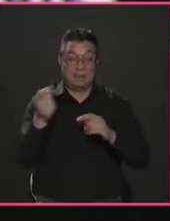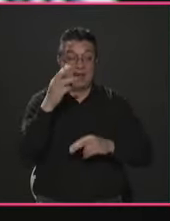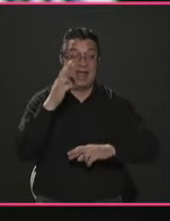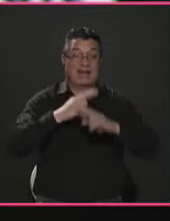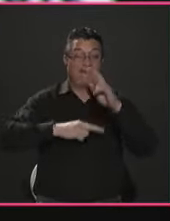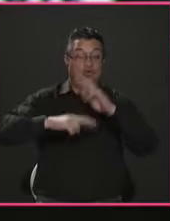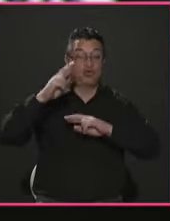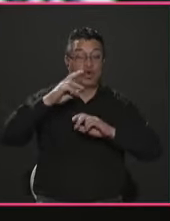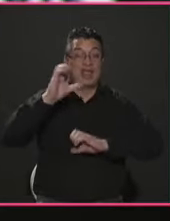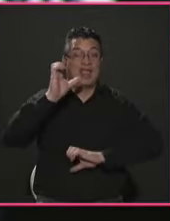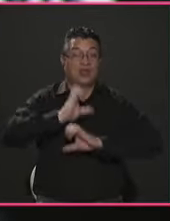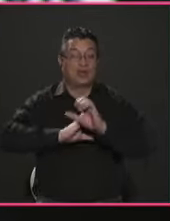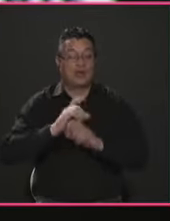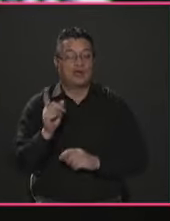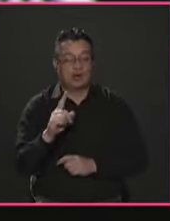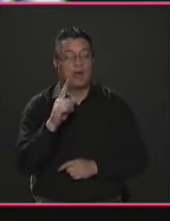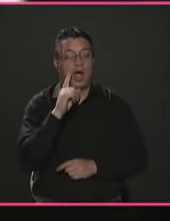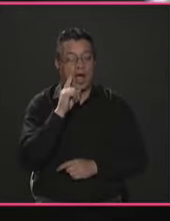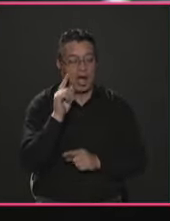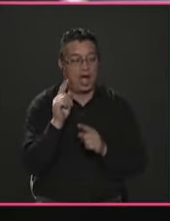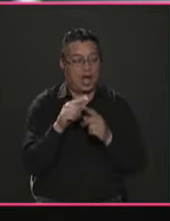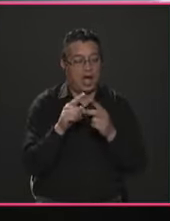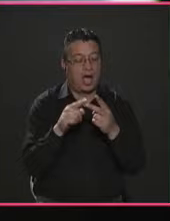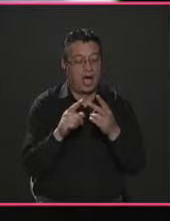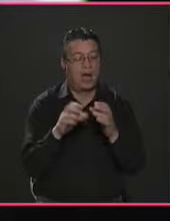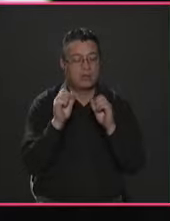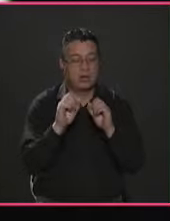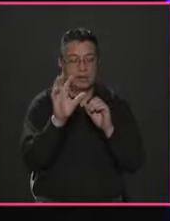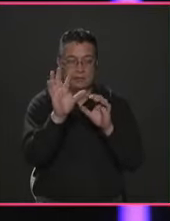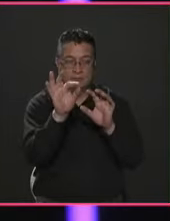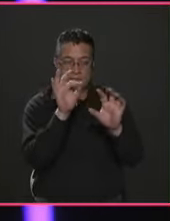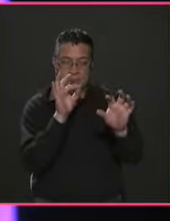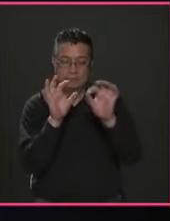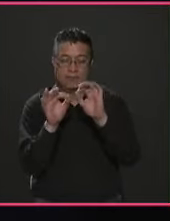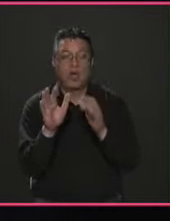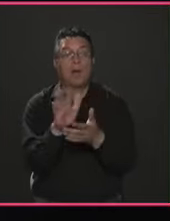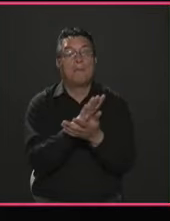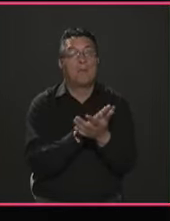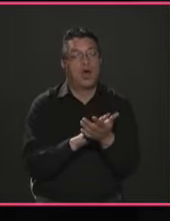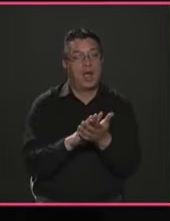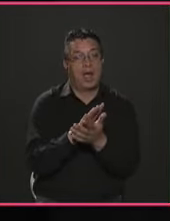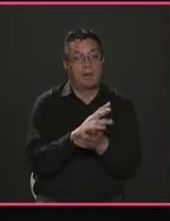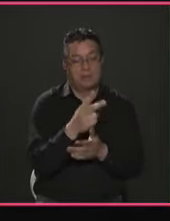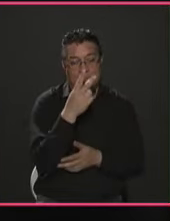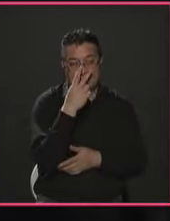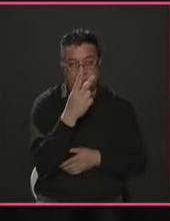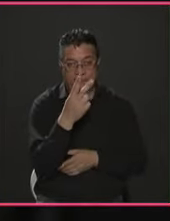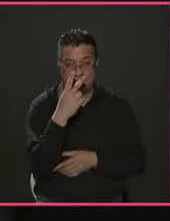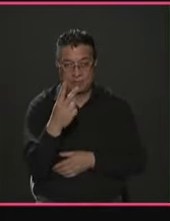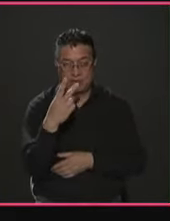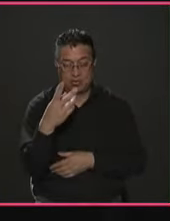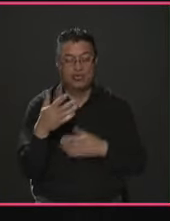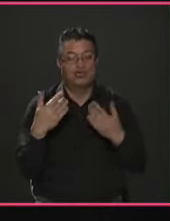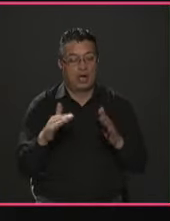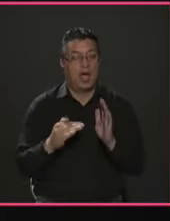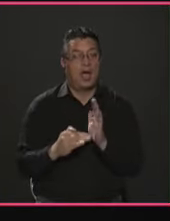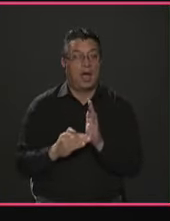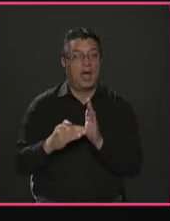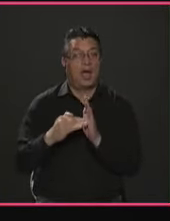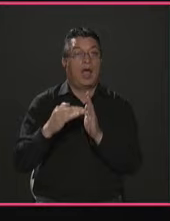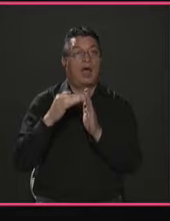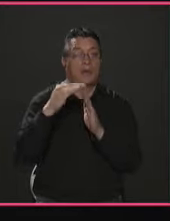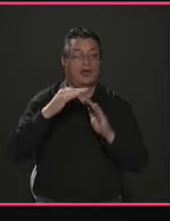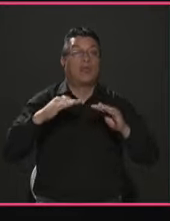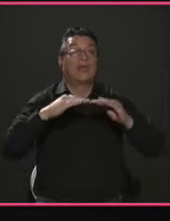Industrial pero Hay ciertos patrones que podemos reconocer por ejemplo como vimos que ha estado aumentando la